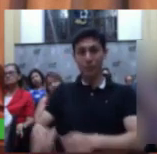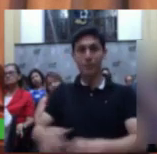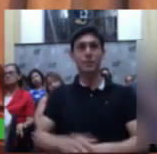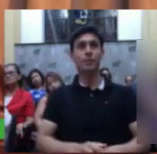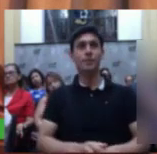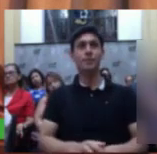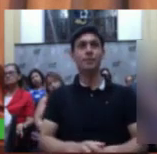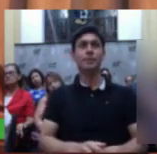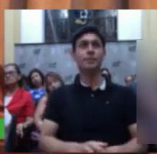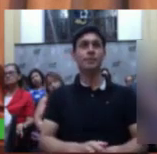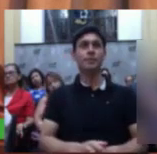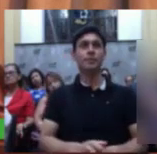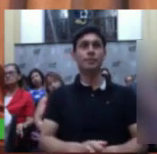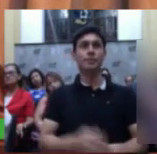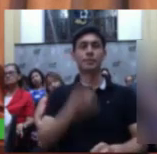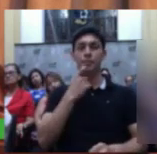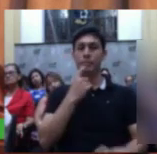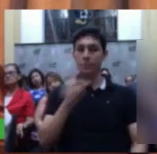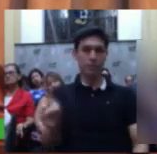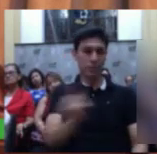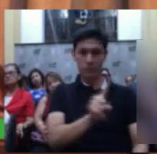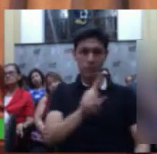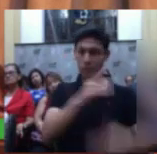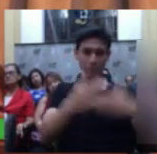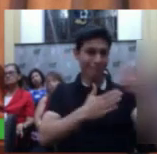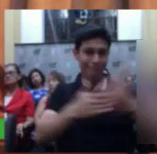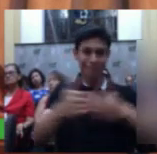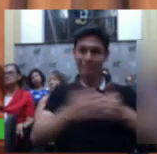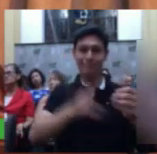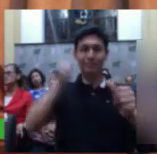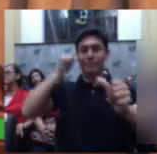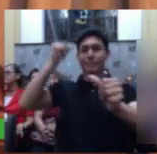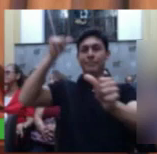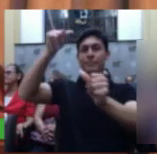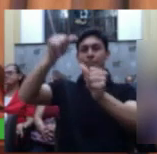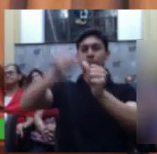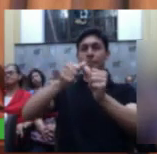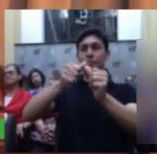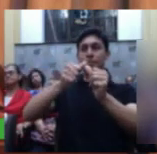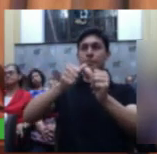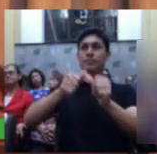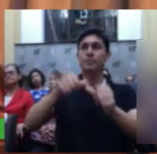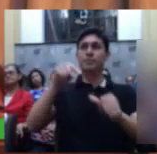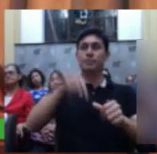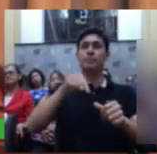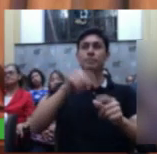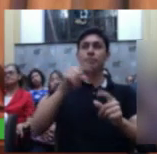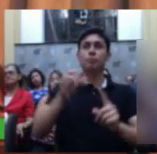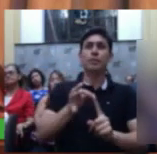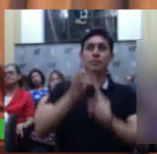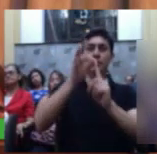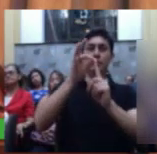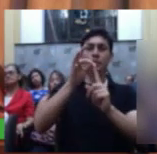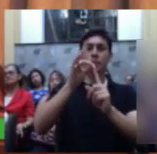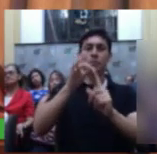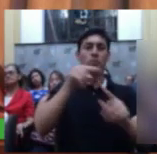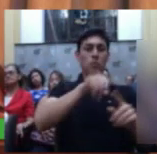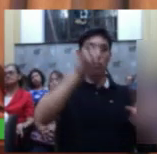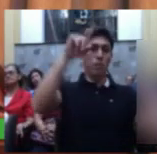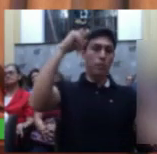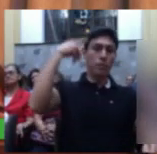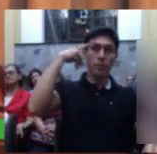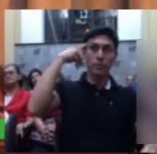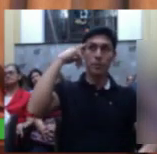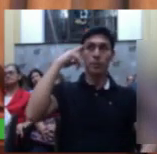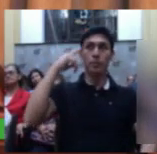Y lo cito. No obstante que estas memorias se refieren principalmente a sucesos políticos y en